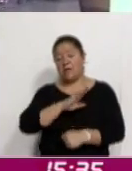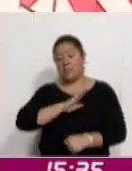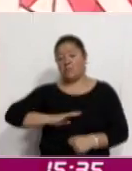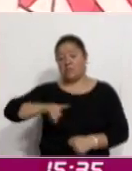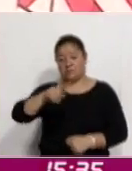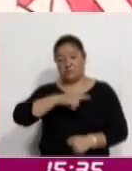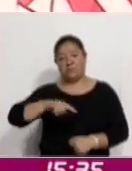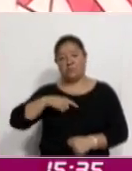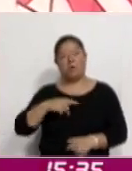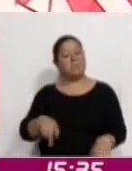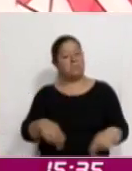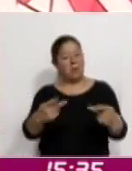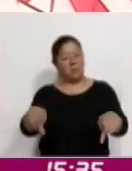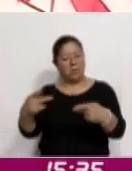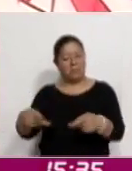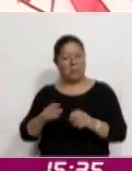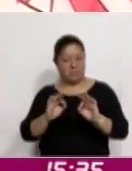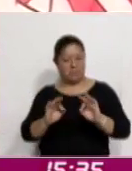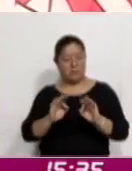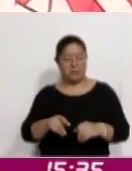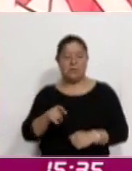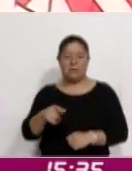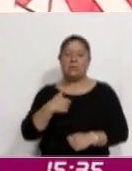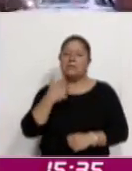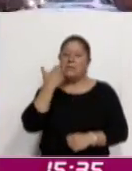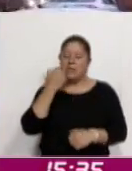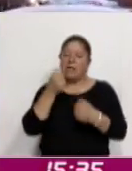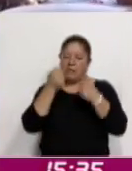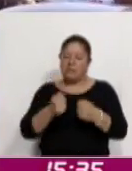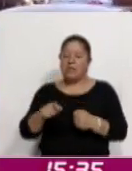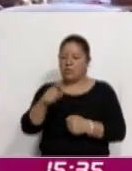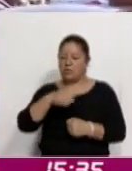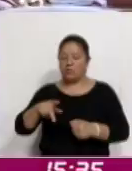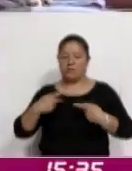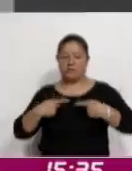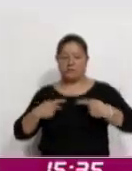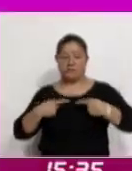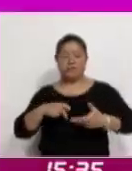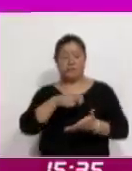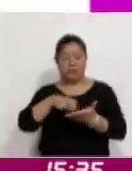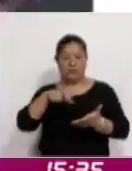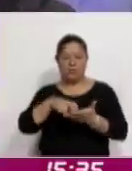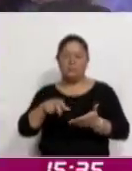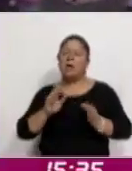económica, con lo cual se pretende garantizar la seguridad de los consumidores.